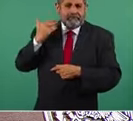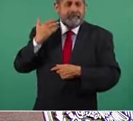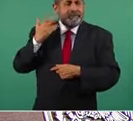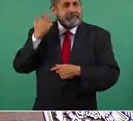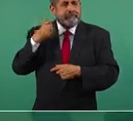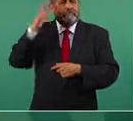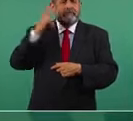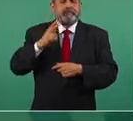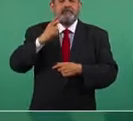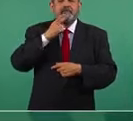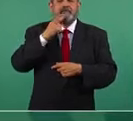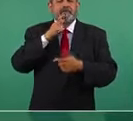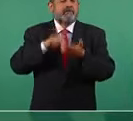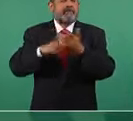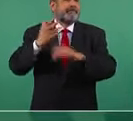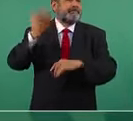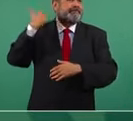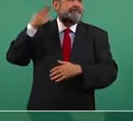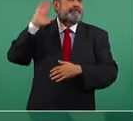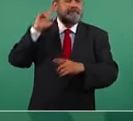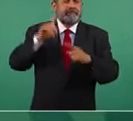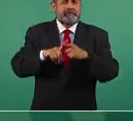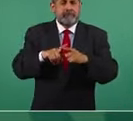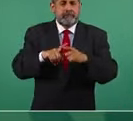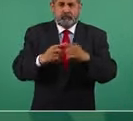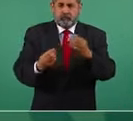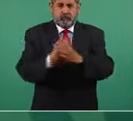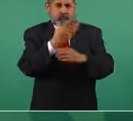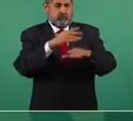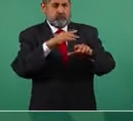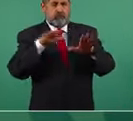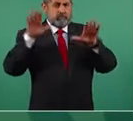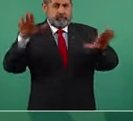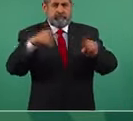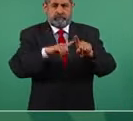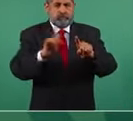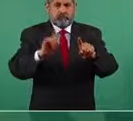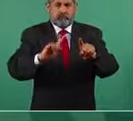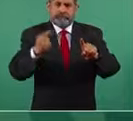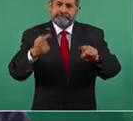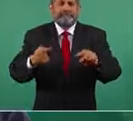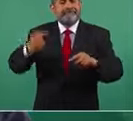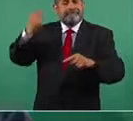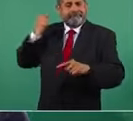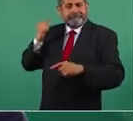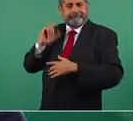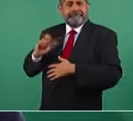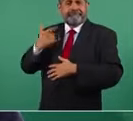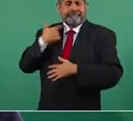usaban antes del nuevo avión presidencial,